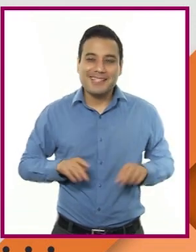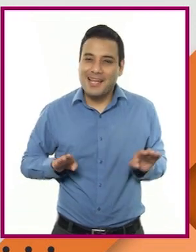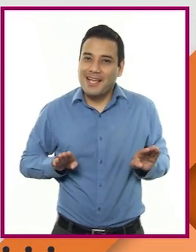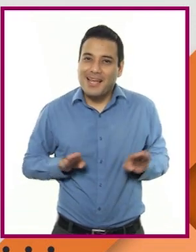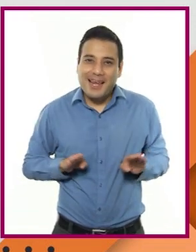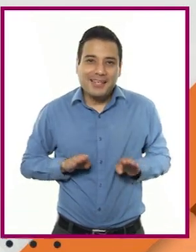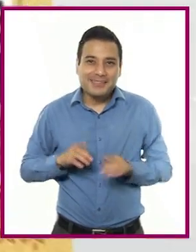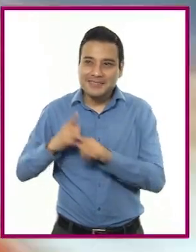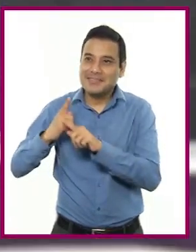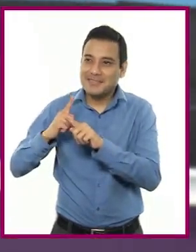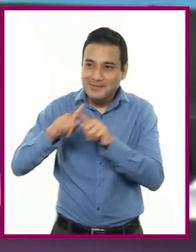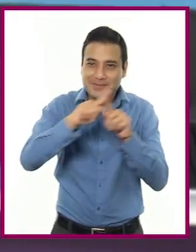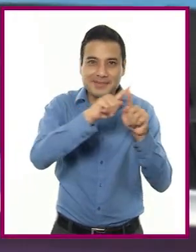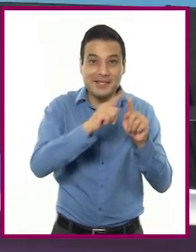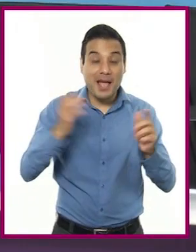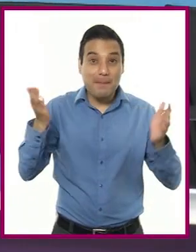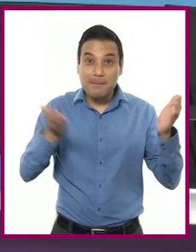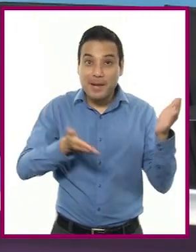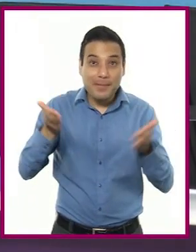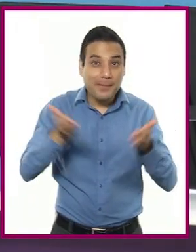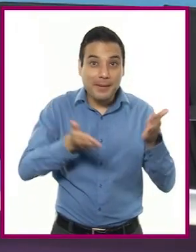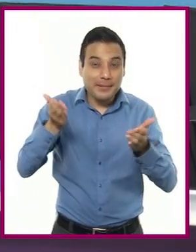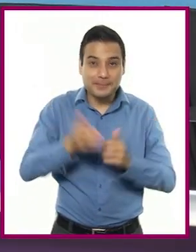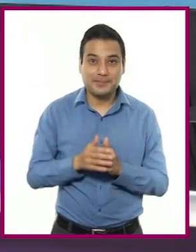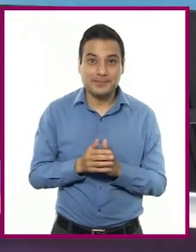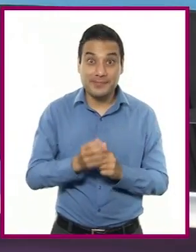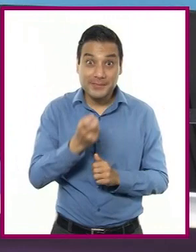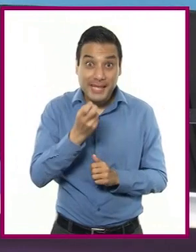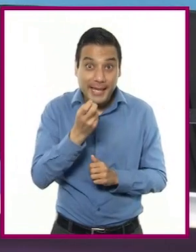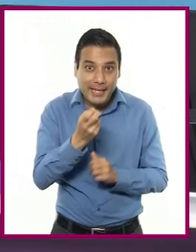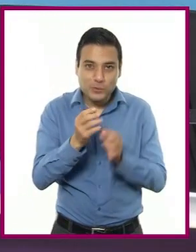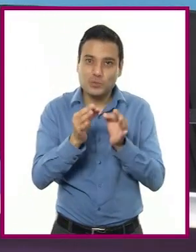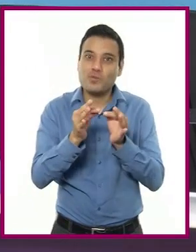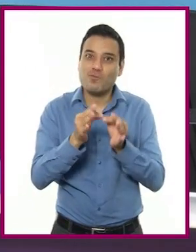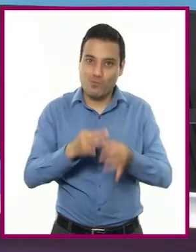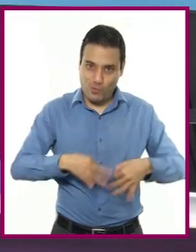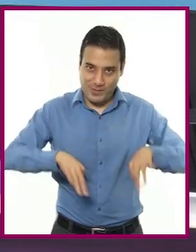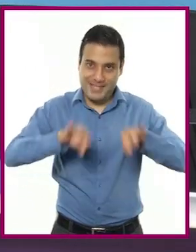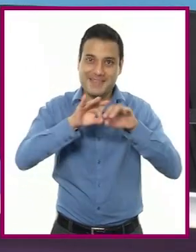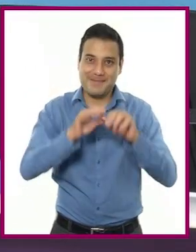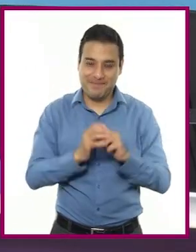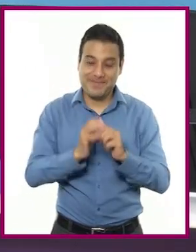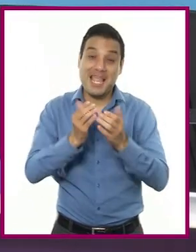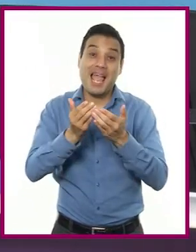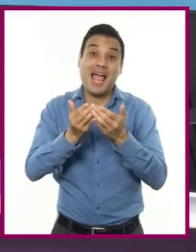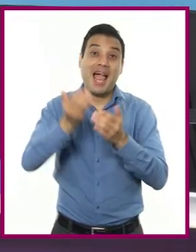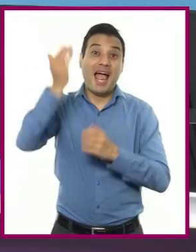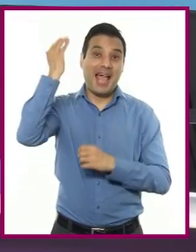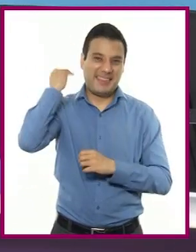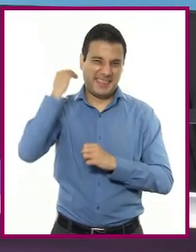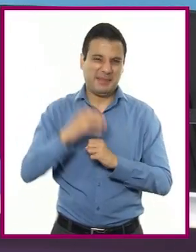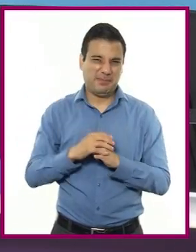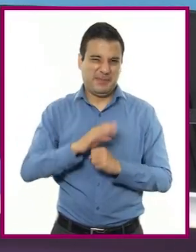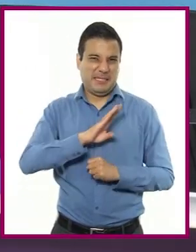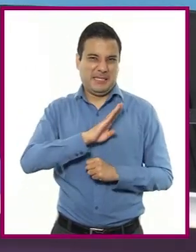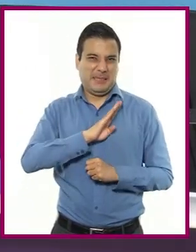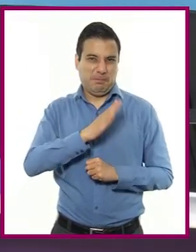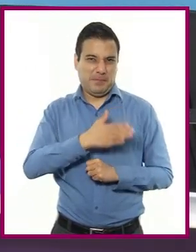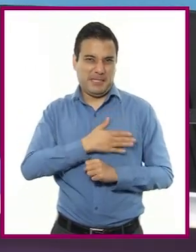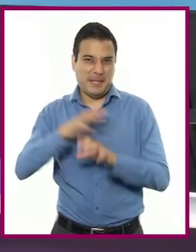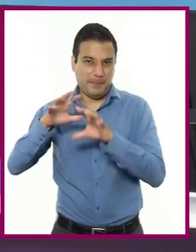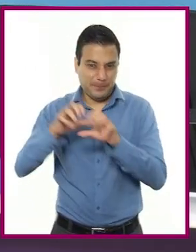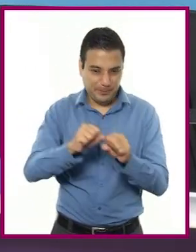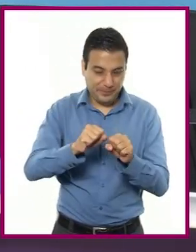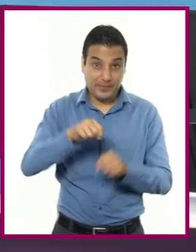de la historia. Este fenómeno fue muy importante durante el virreinato, cuando los diversos pueblos originarios